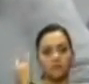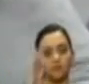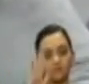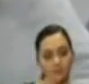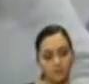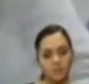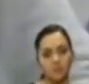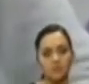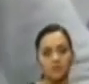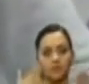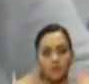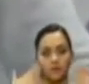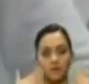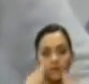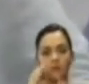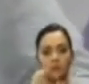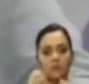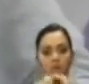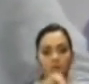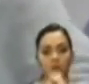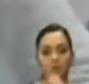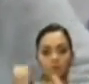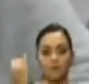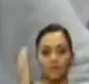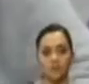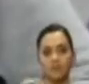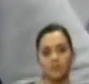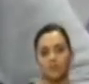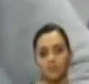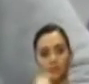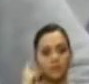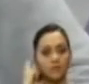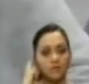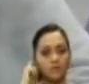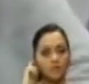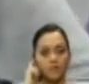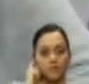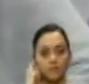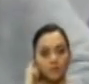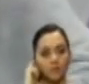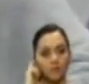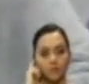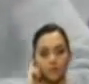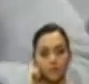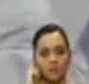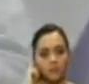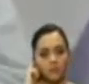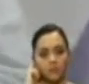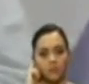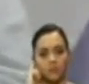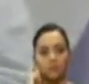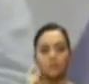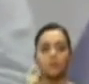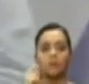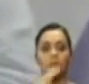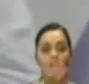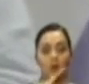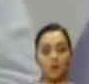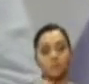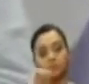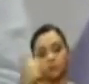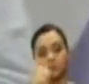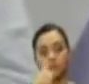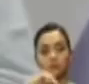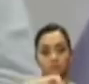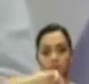el programa Guayaquil Ecológico, pero no es lo único. Estamos hablando de parques en otras muchas ciudades del país. Entonces luego de eso pues